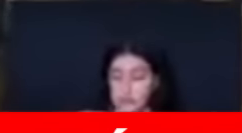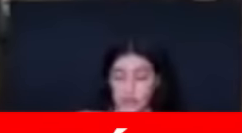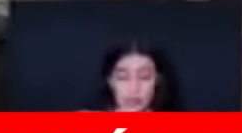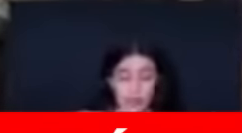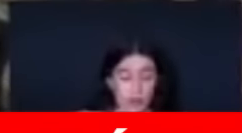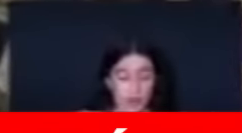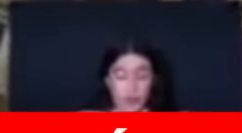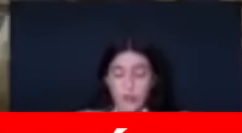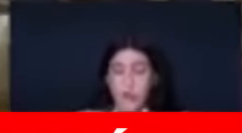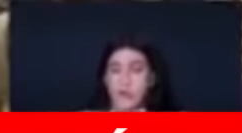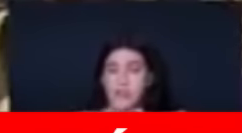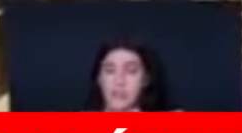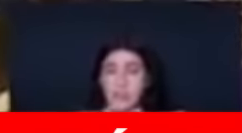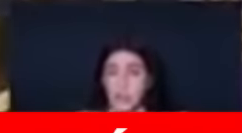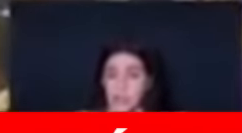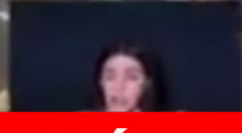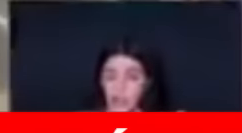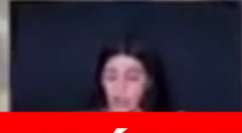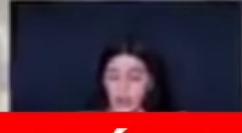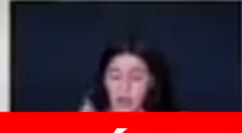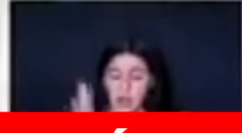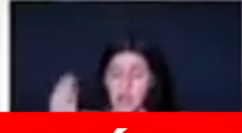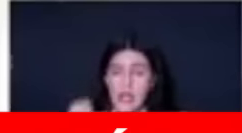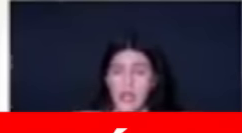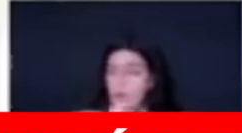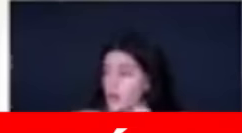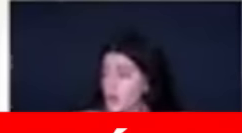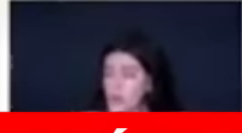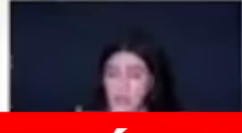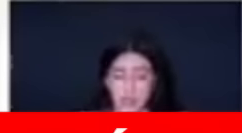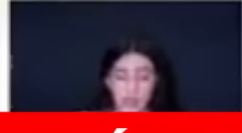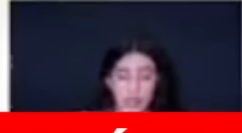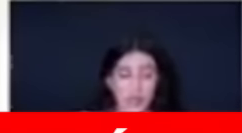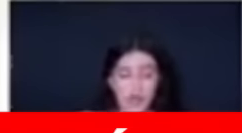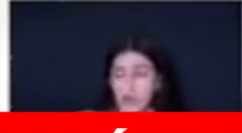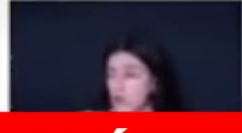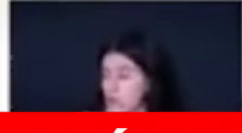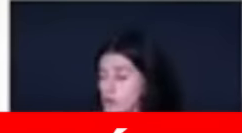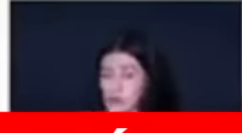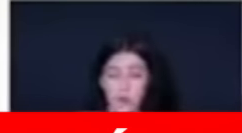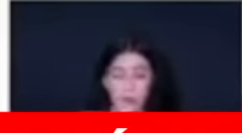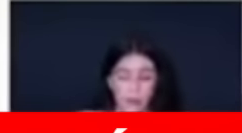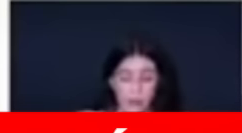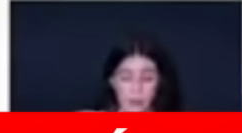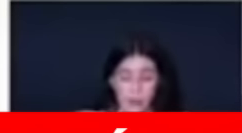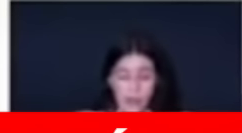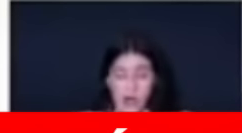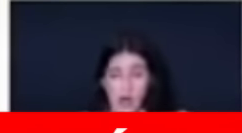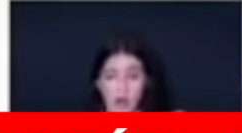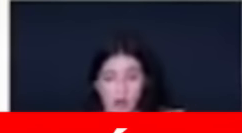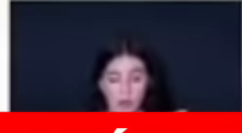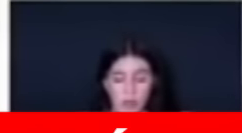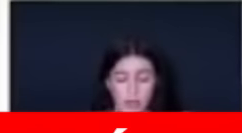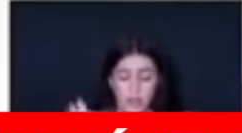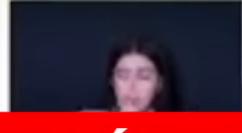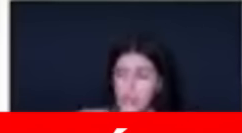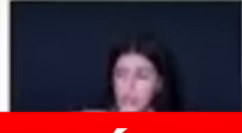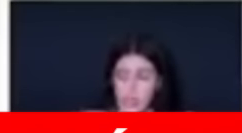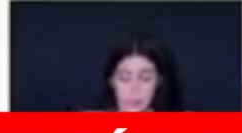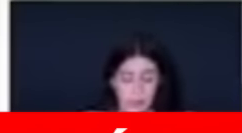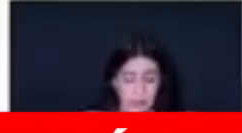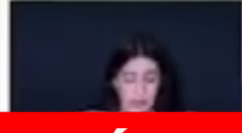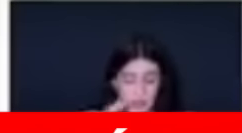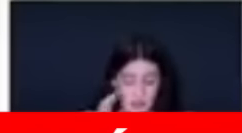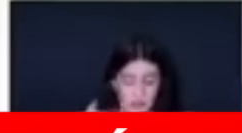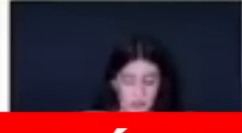podemos normalizar que el crimen organizado reclute a jóvenes en campamentos para seguir generando